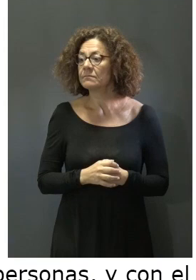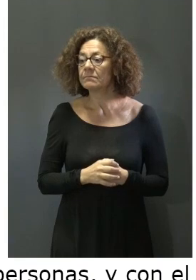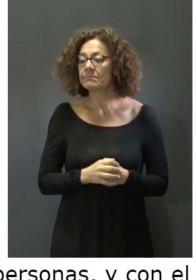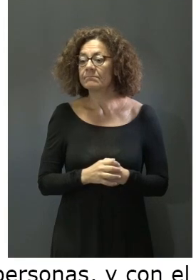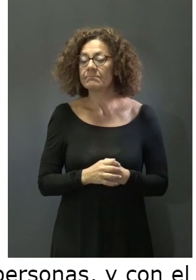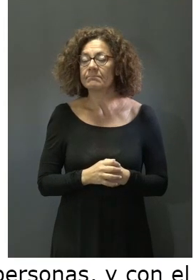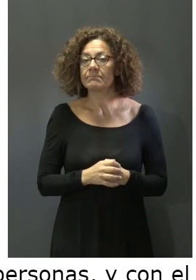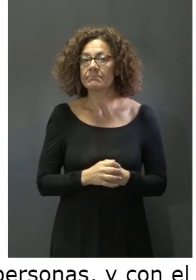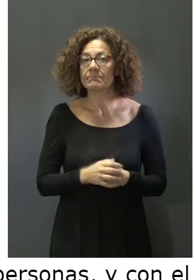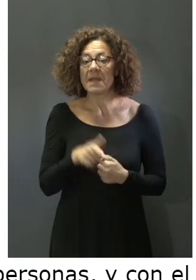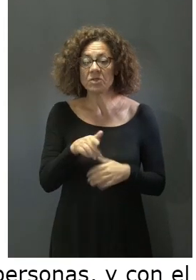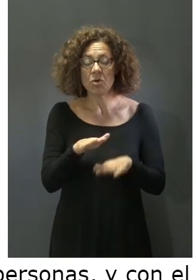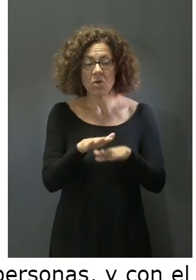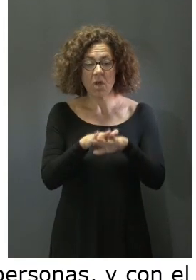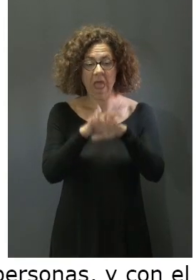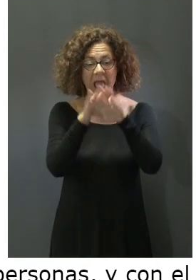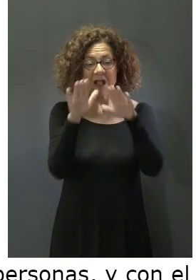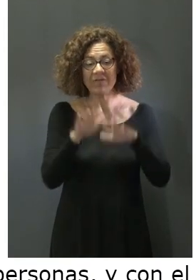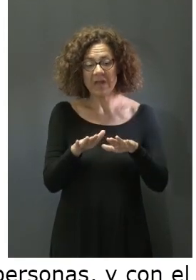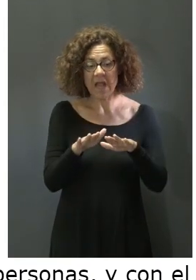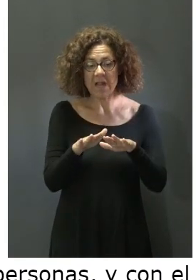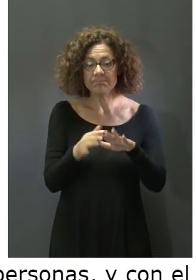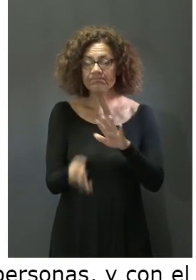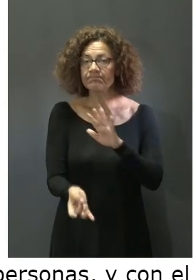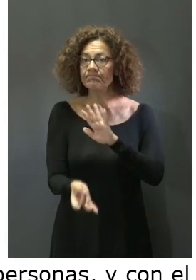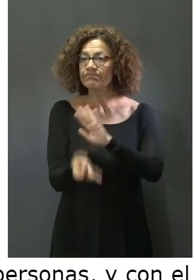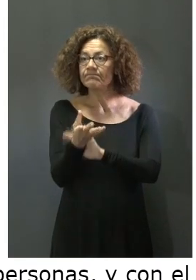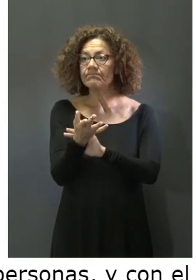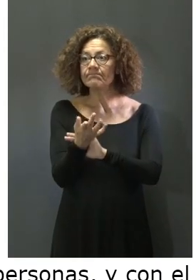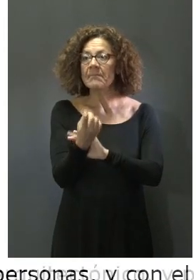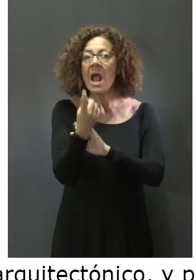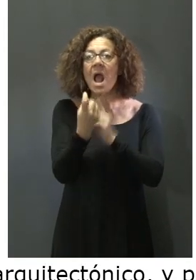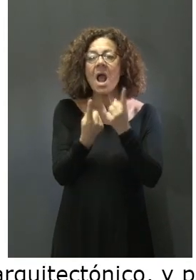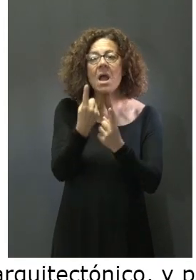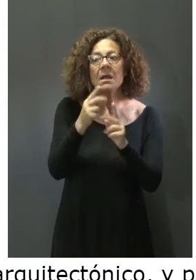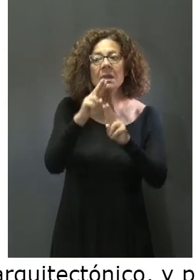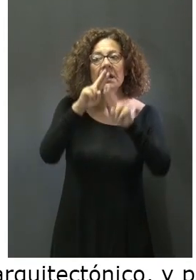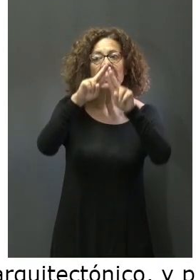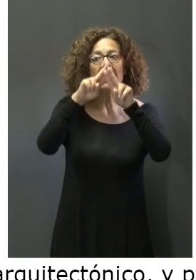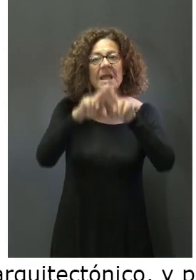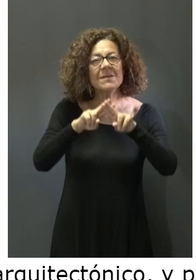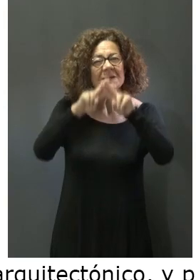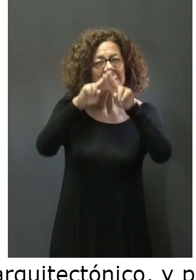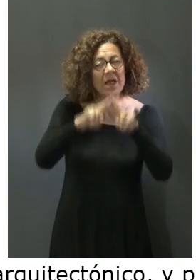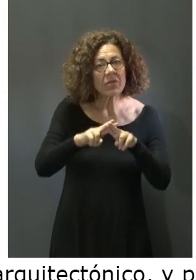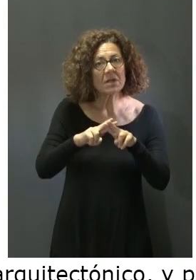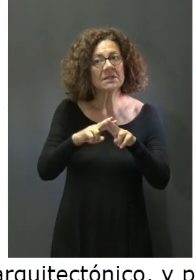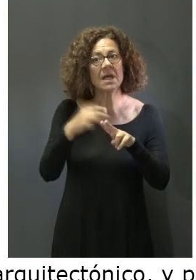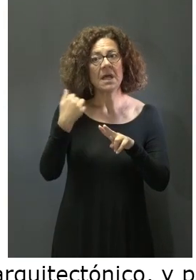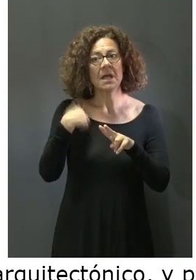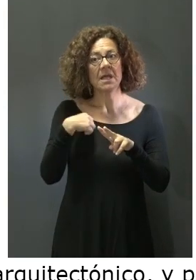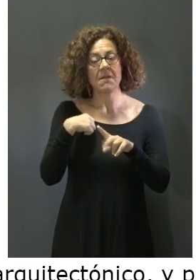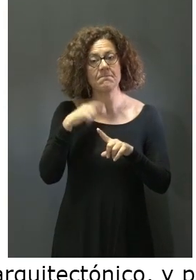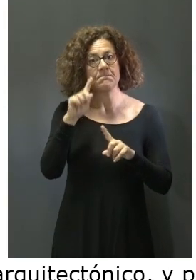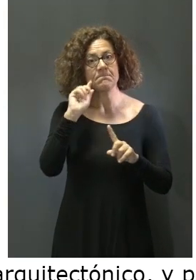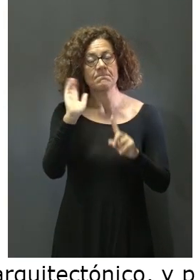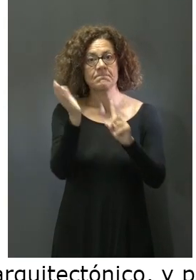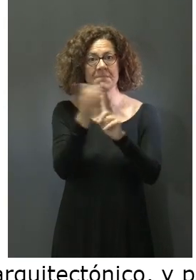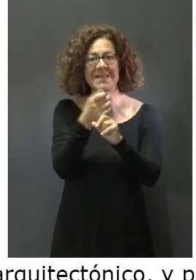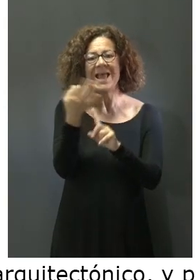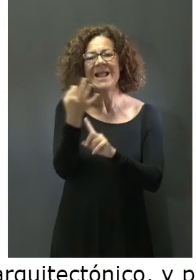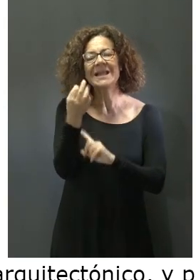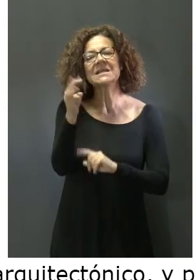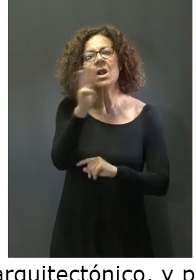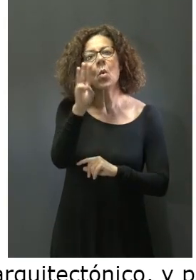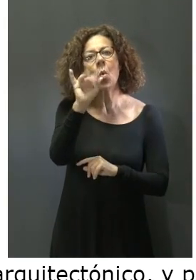eso al final desencadenó en una serie de investigaciones que dieron pie a descubrir lo que era el wayfinding,